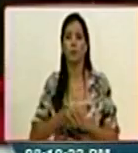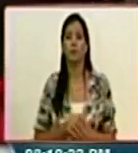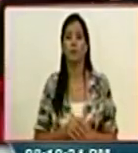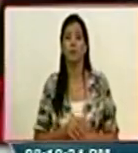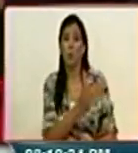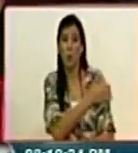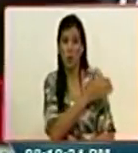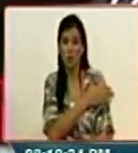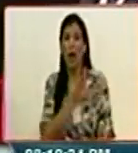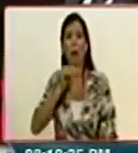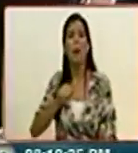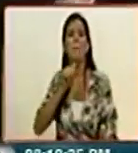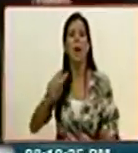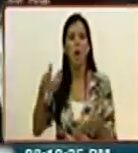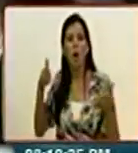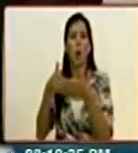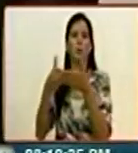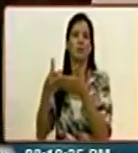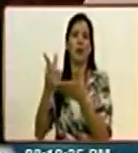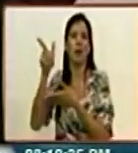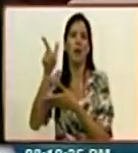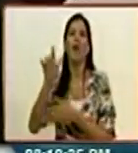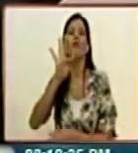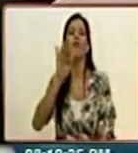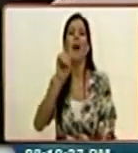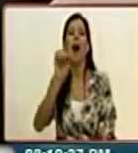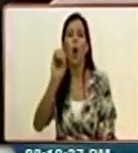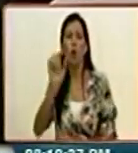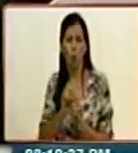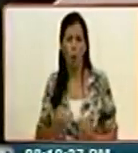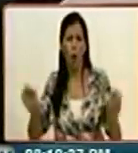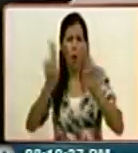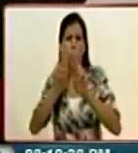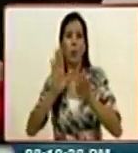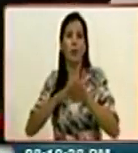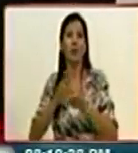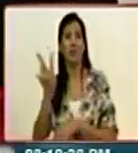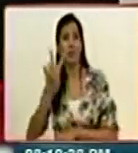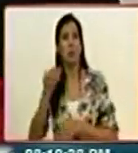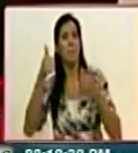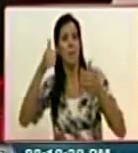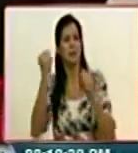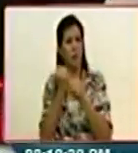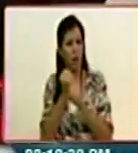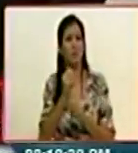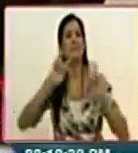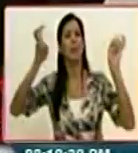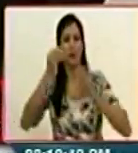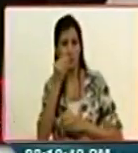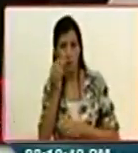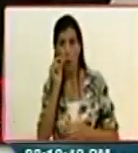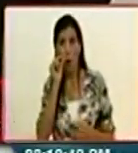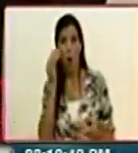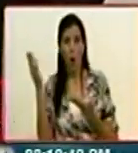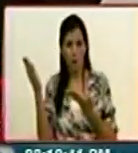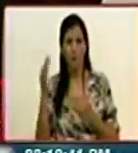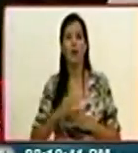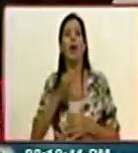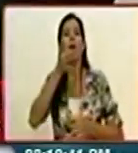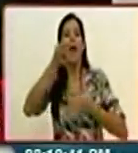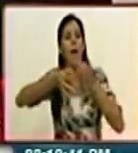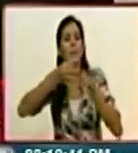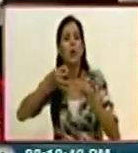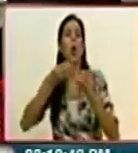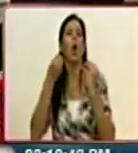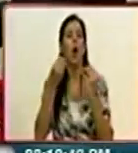la oposición por el reconocimiento de la FAO a nuestro país, el representante de este organismo en Venezuela, Marcelo Resende, explicó